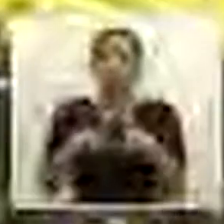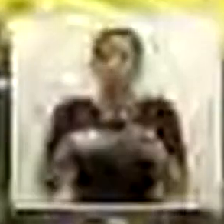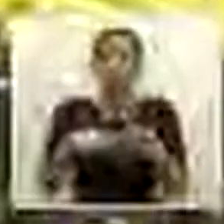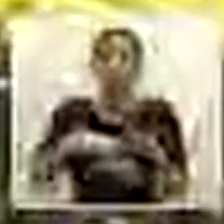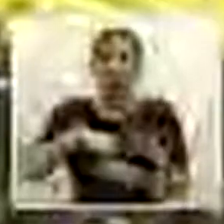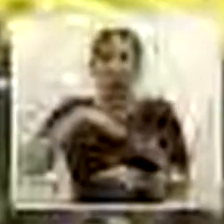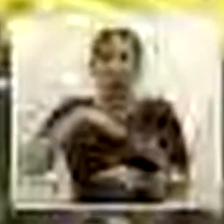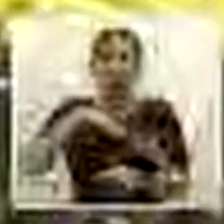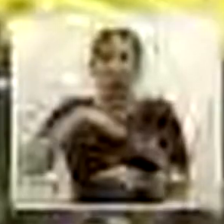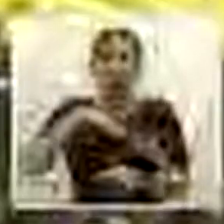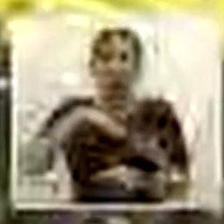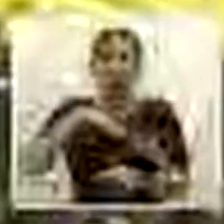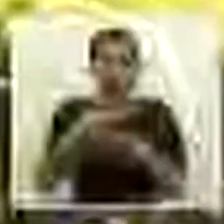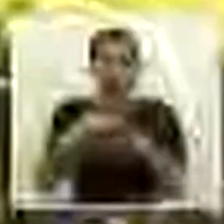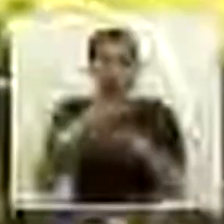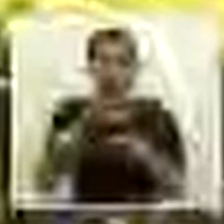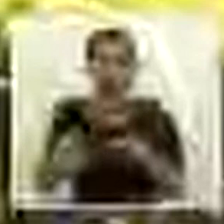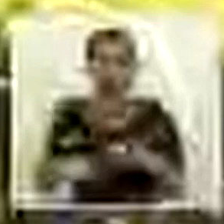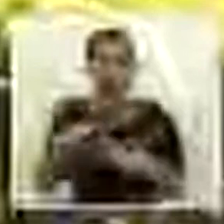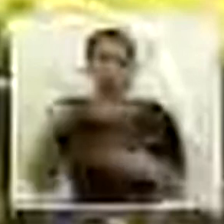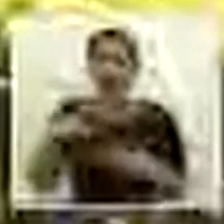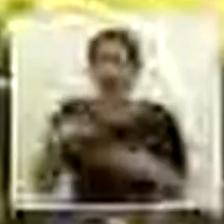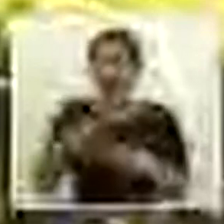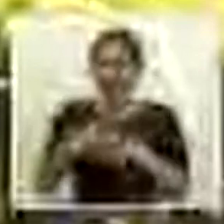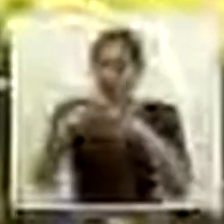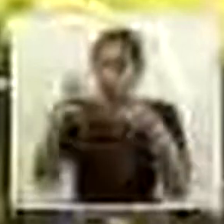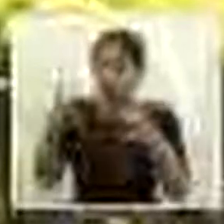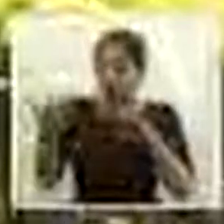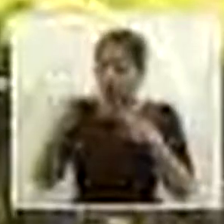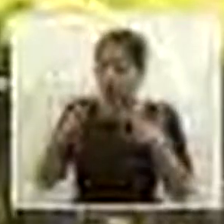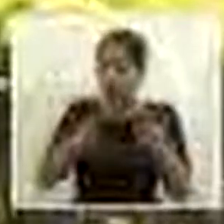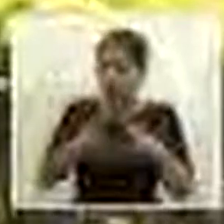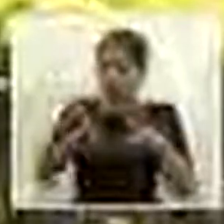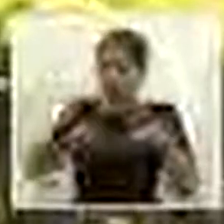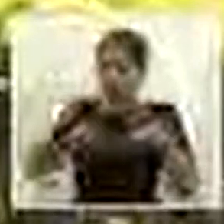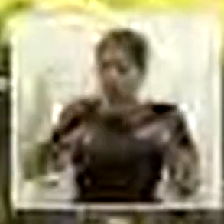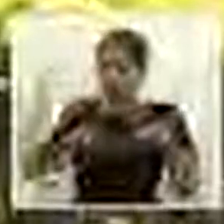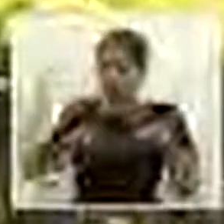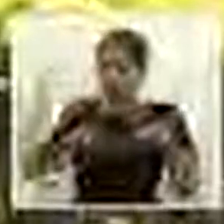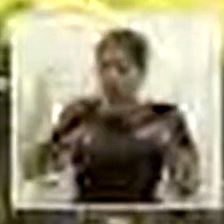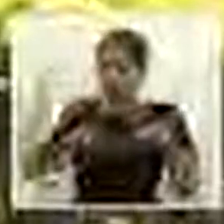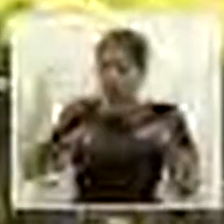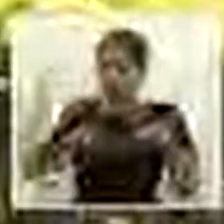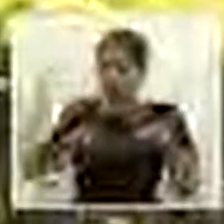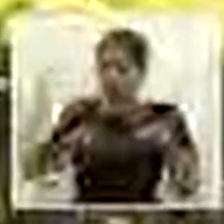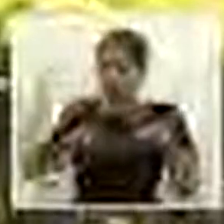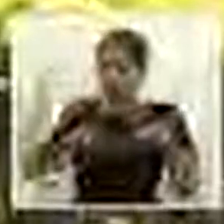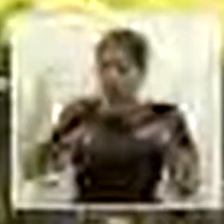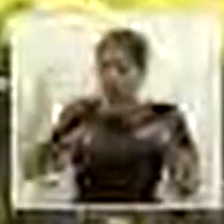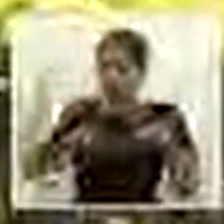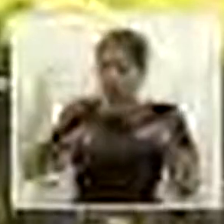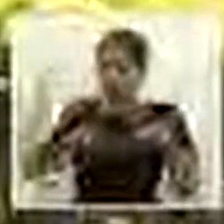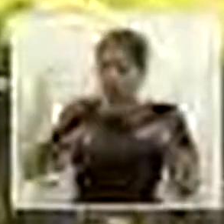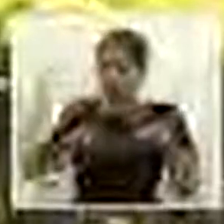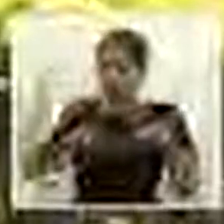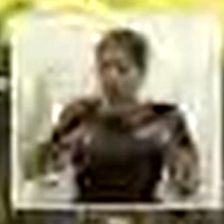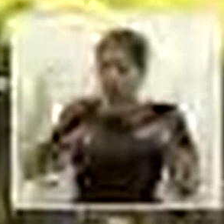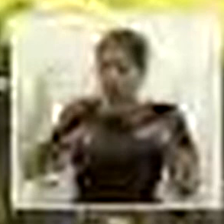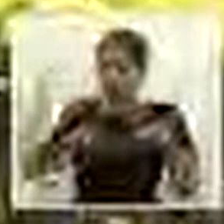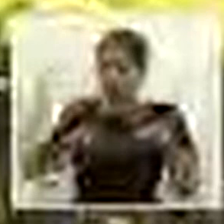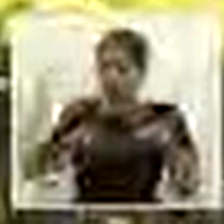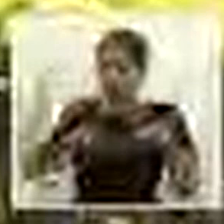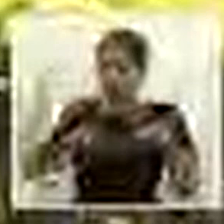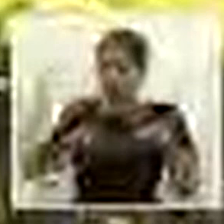hay mucho riesgo, las muertes están subiendo día tras día y pues hemos visto pura danza, pero poco martillo. ¿Qué tiene